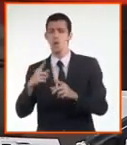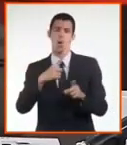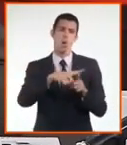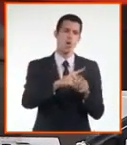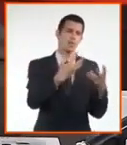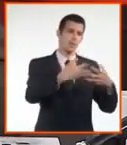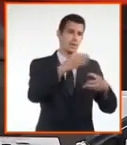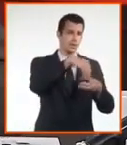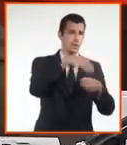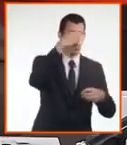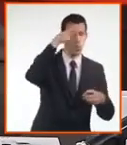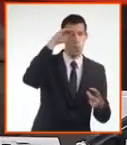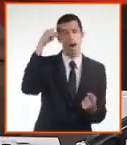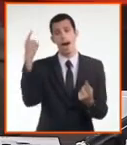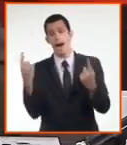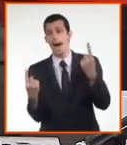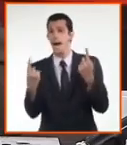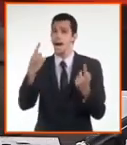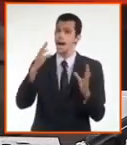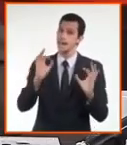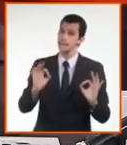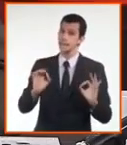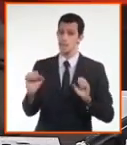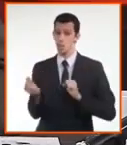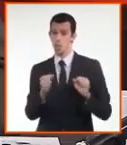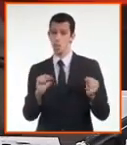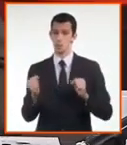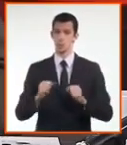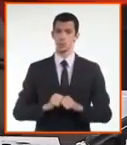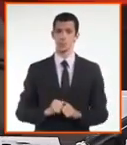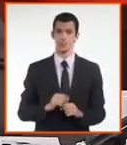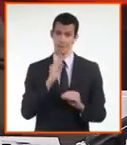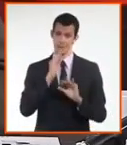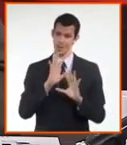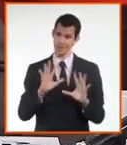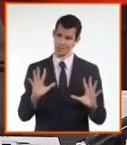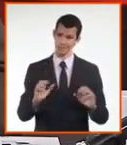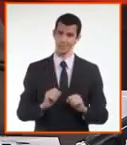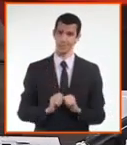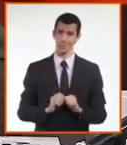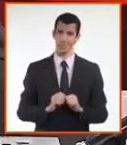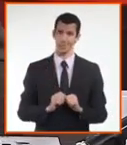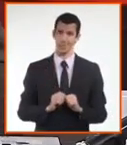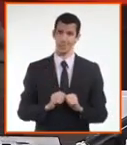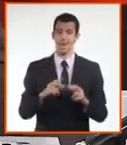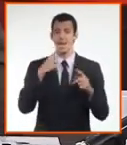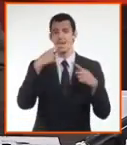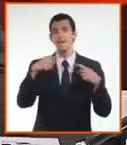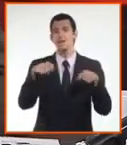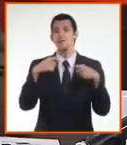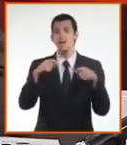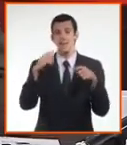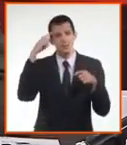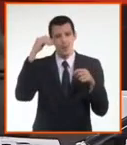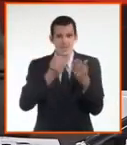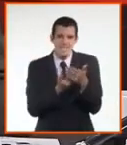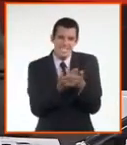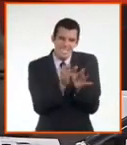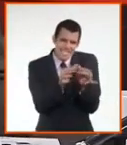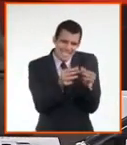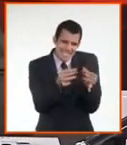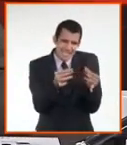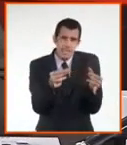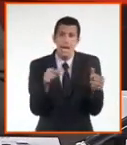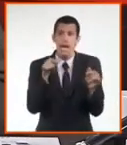realizar el tema del aluminio es un tema también que se ve impactado será la mina compleja por la crisis